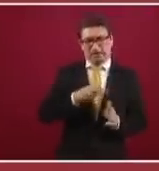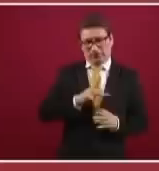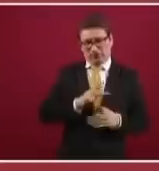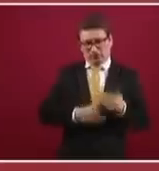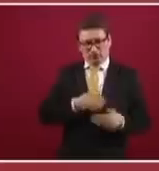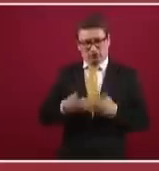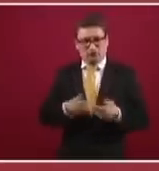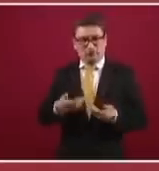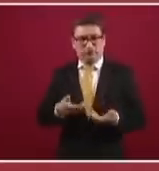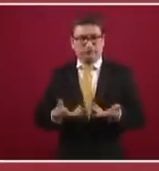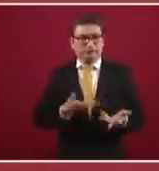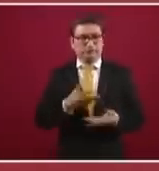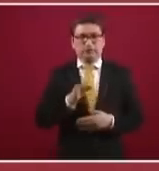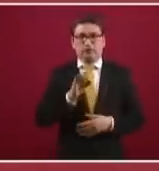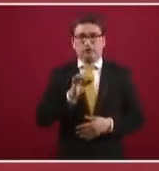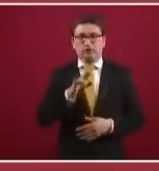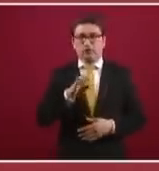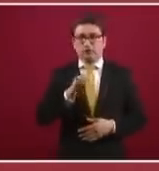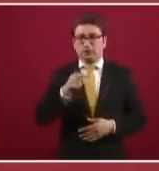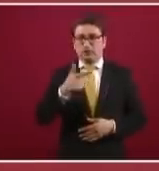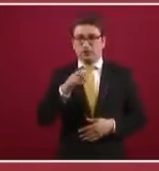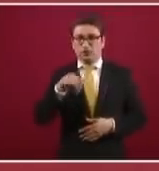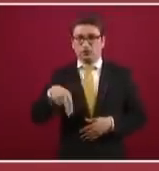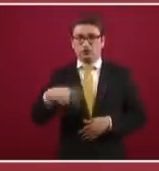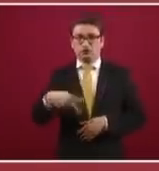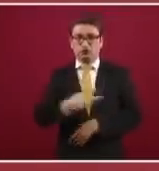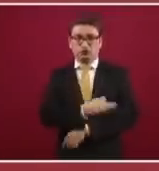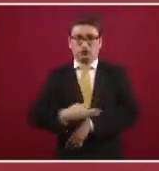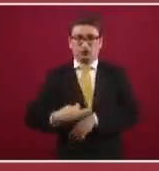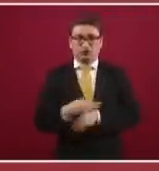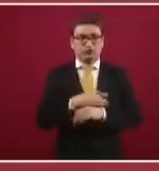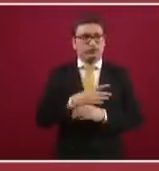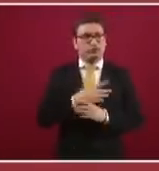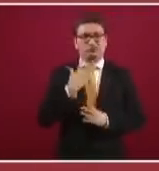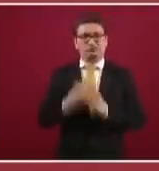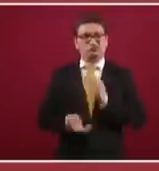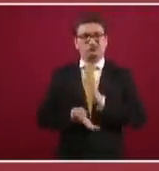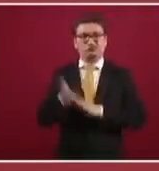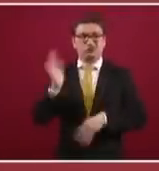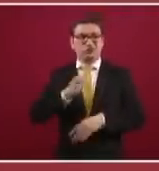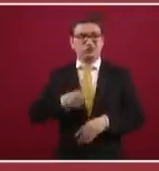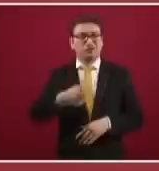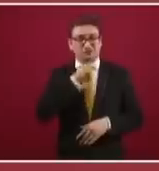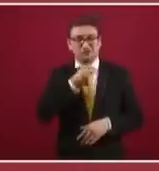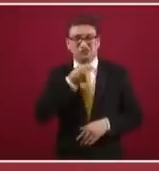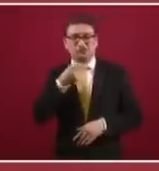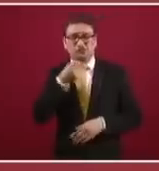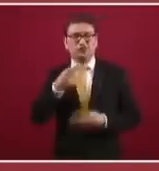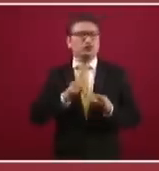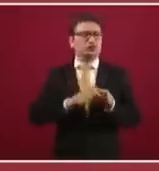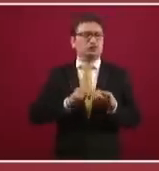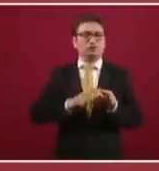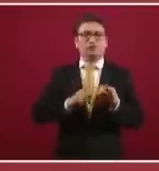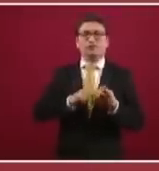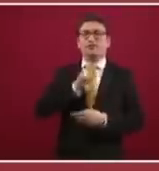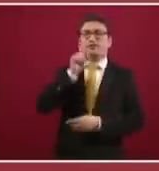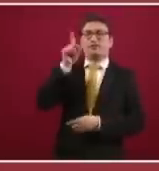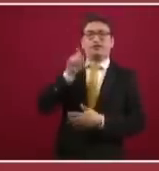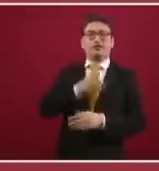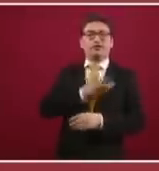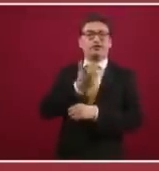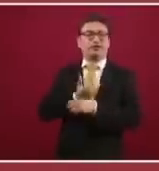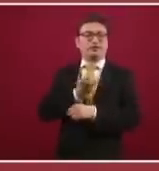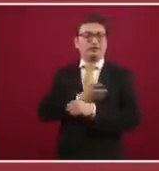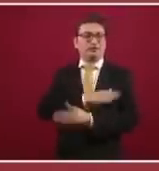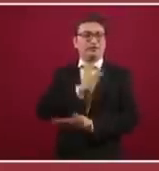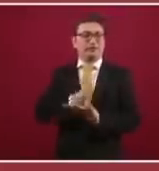Se tuvieron que ir los Flores Magón a hacer periodismo independiente a Estados Unidos. Son también de